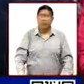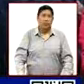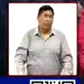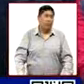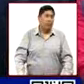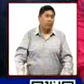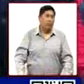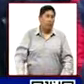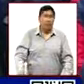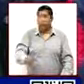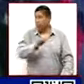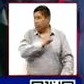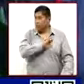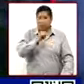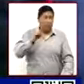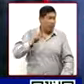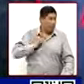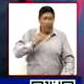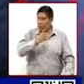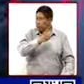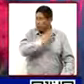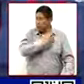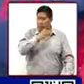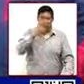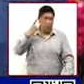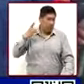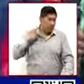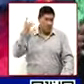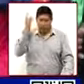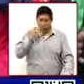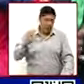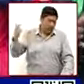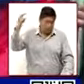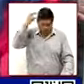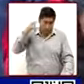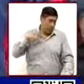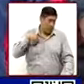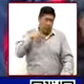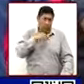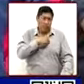Senadores y diputados, el Alto está